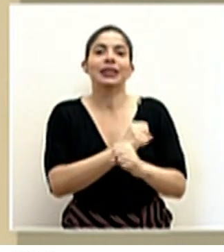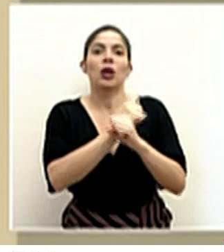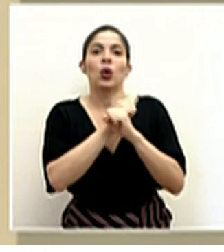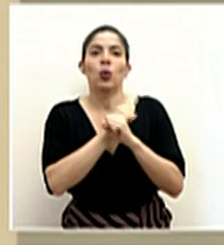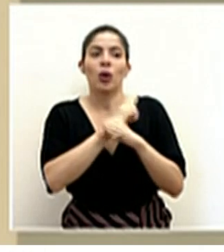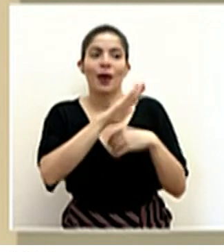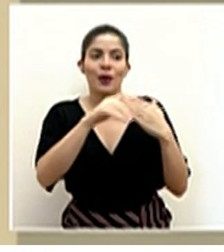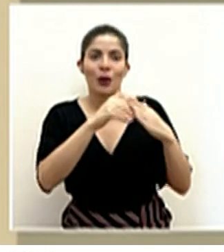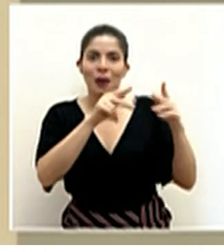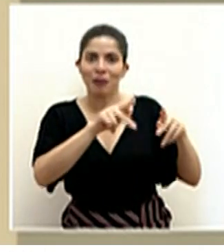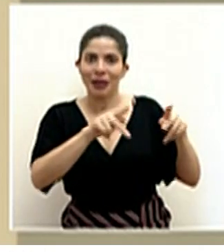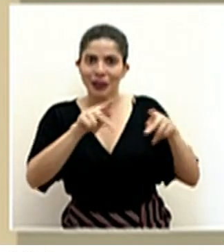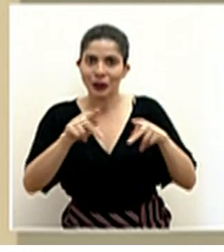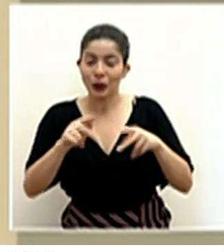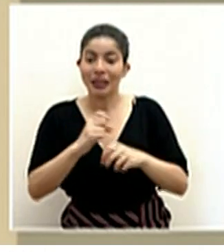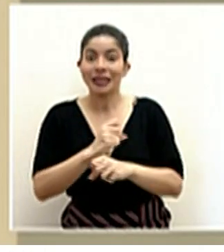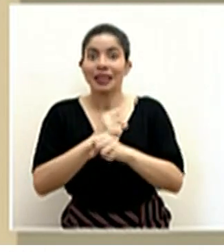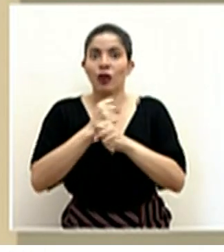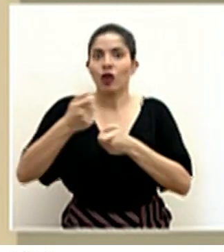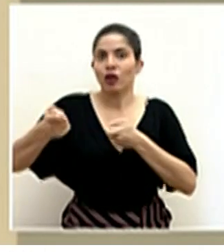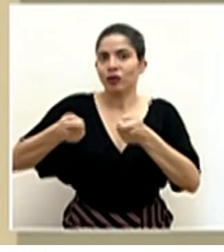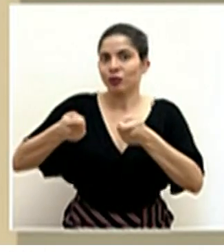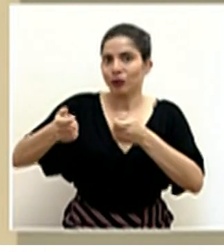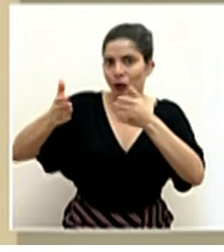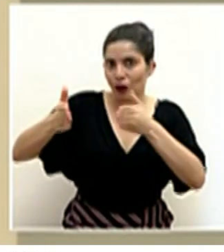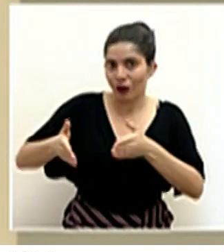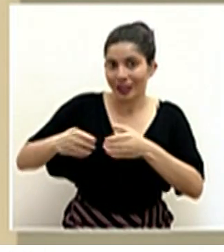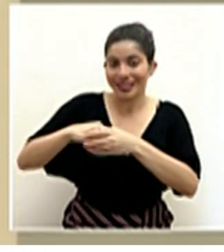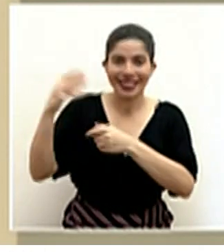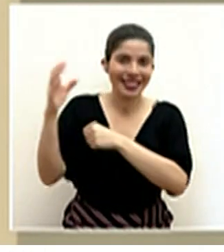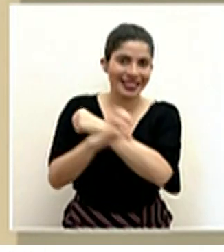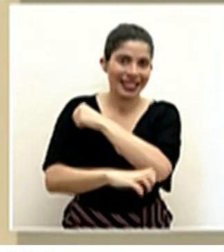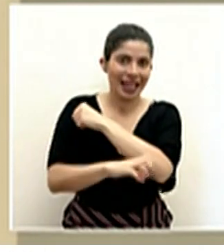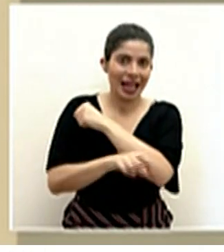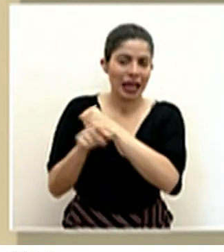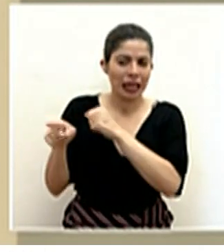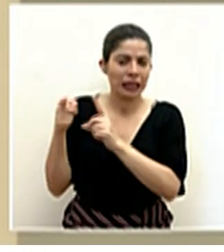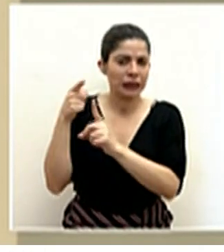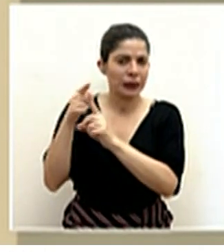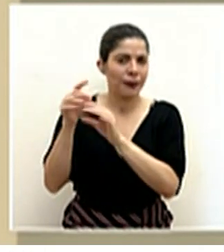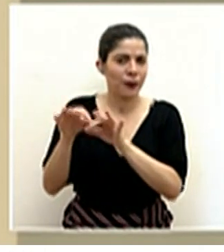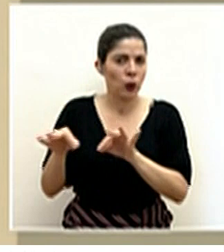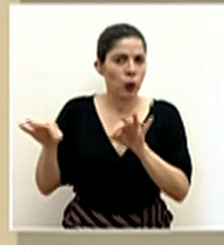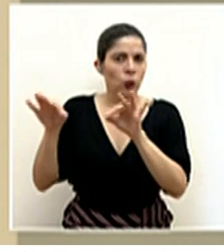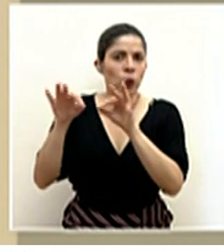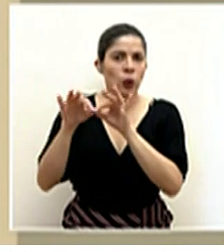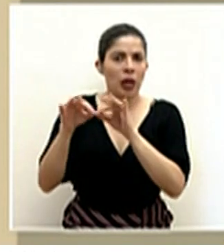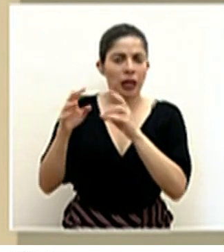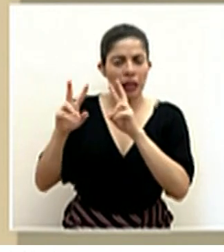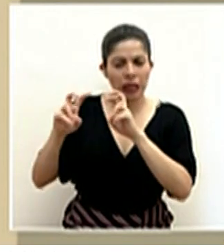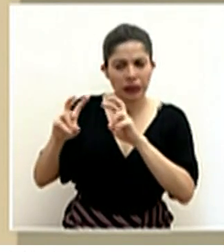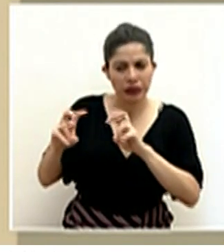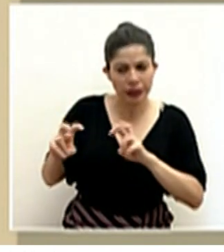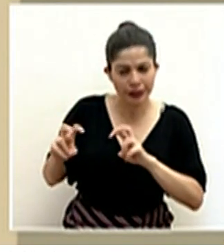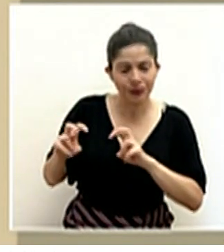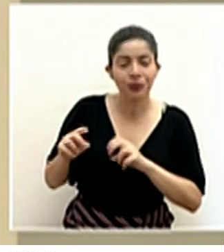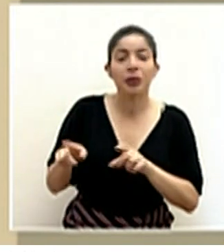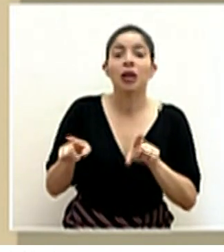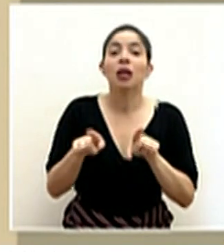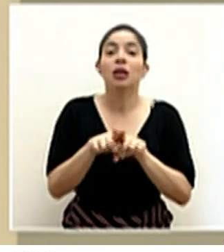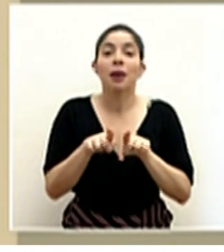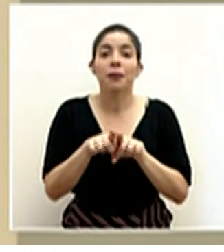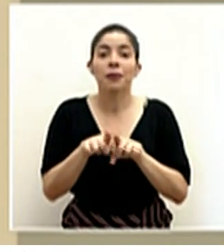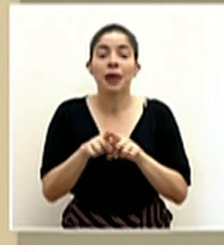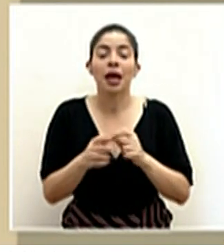los ciudadanos, la seguridad de los transportistas también extranjeros, que ha sido un punto importante que se ha evaluado, y también